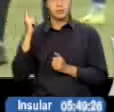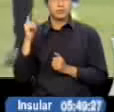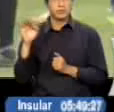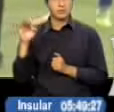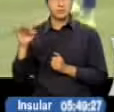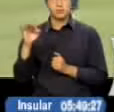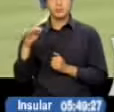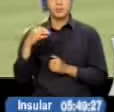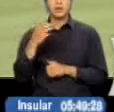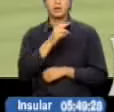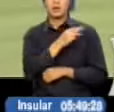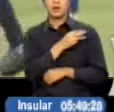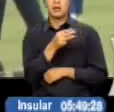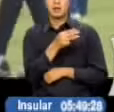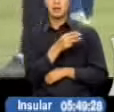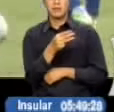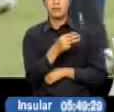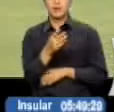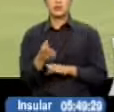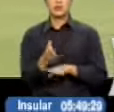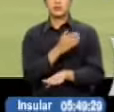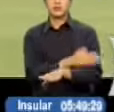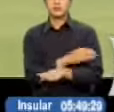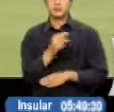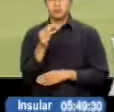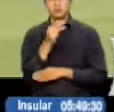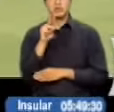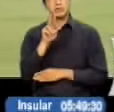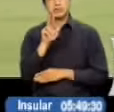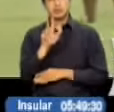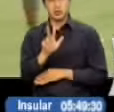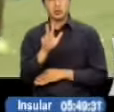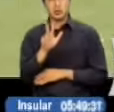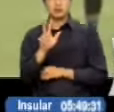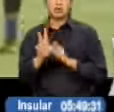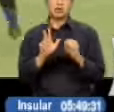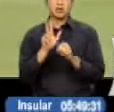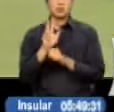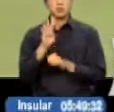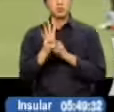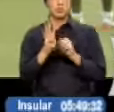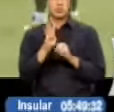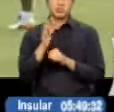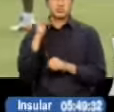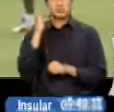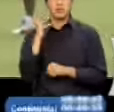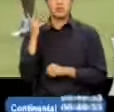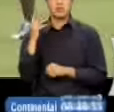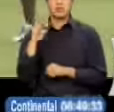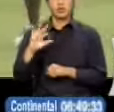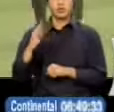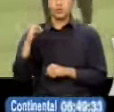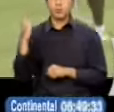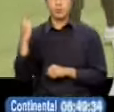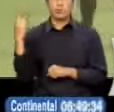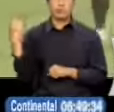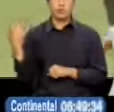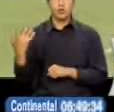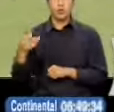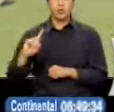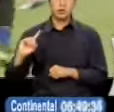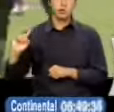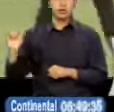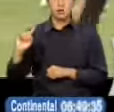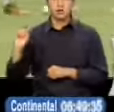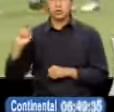club sport emelec hace tres o cuatro temporadas atrás cuando jugaba como quinto volante tirado hacia el sector